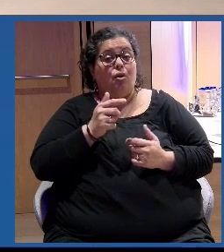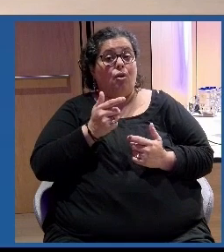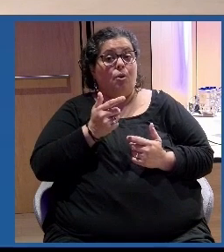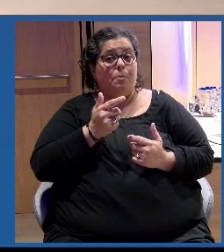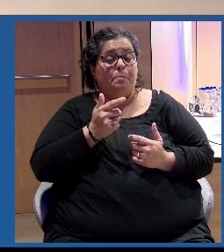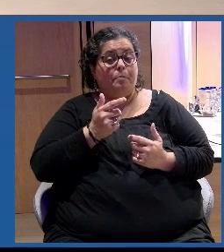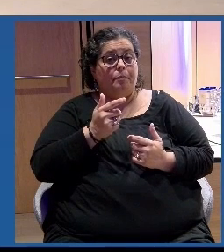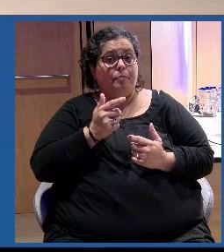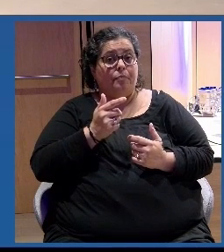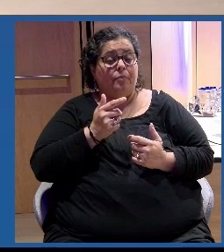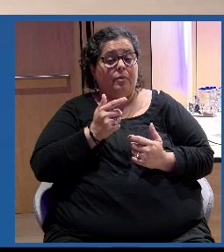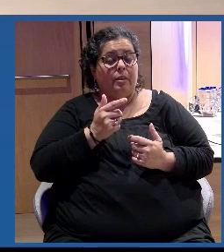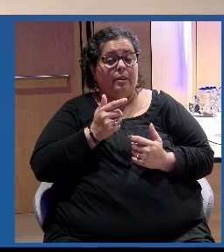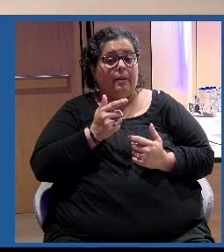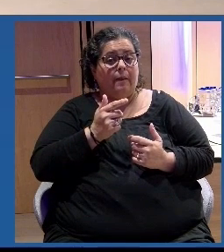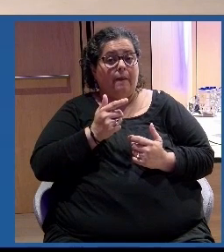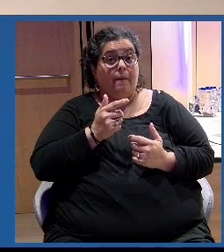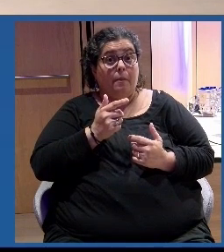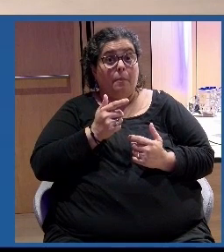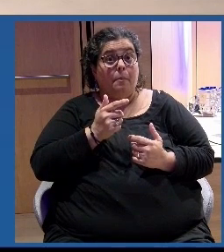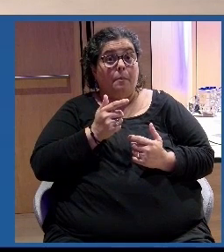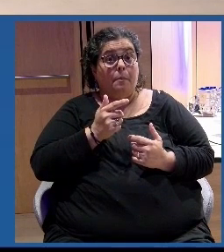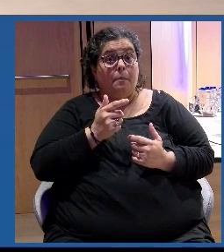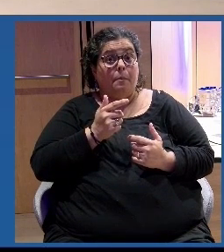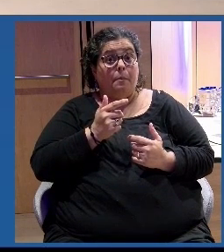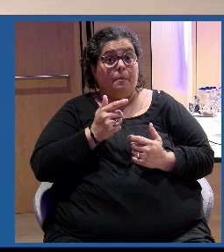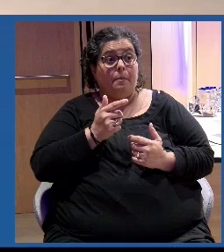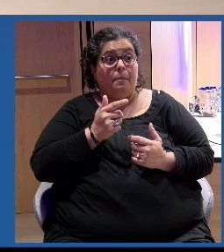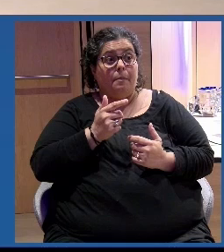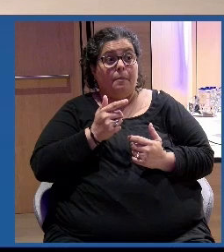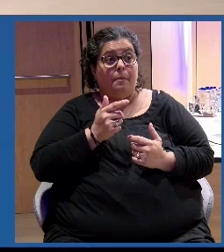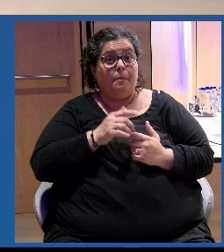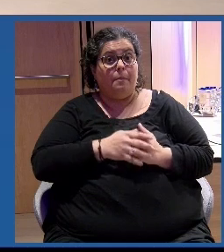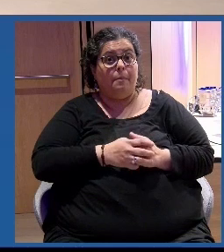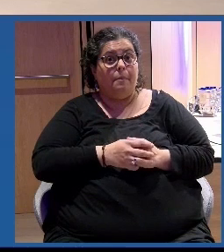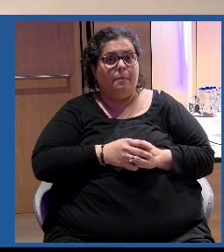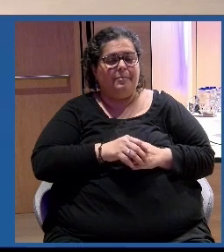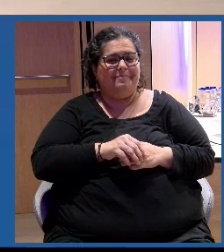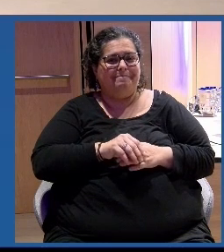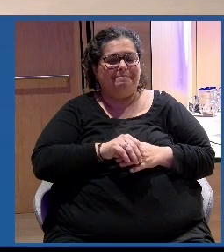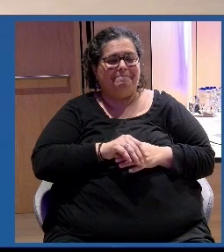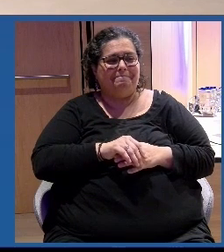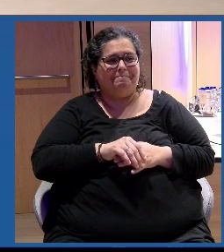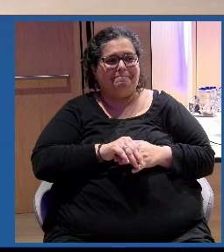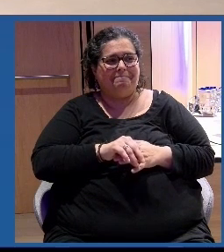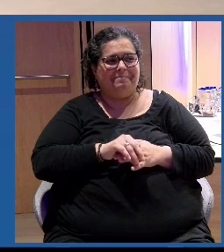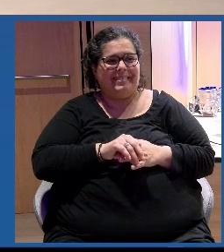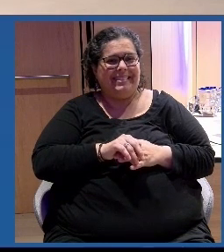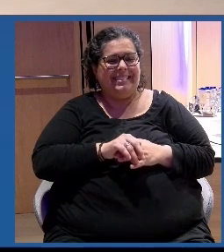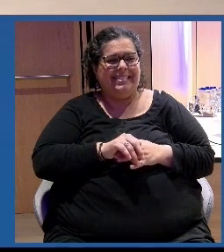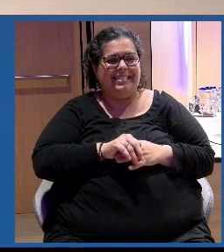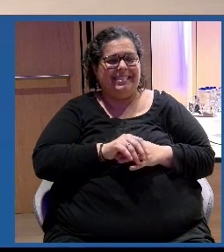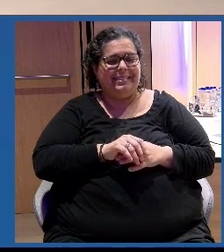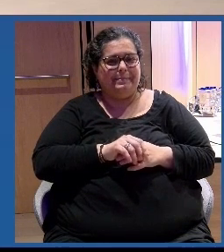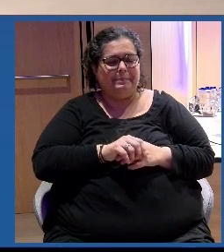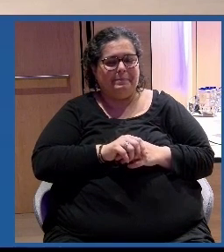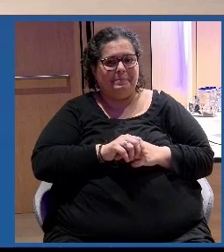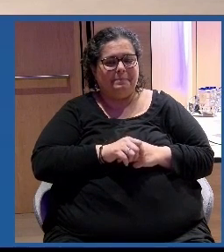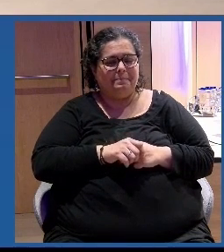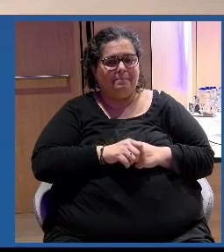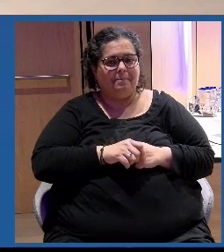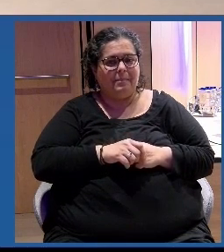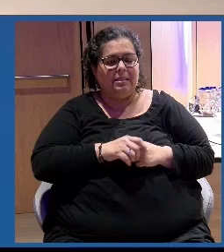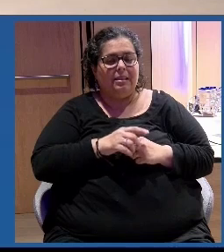de un derecho termina entrampando fuertemente a las instituciones públicas. Si ustedes se dan cuenta, muchos de quienes se